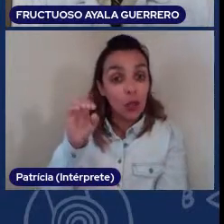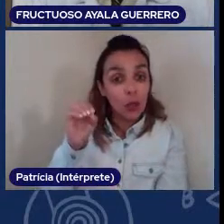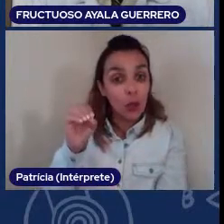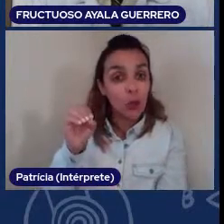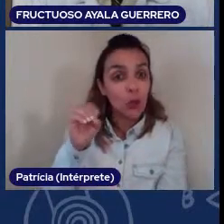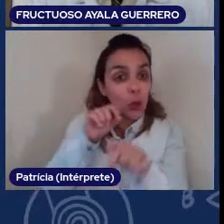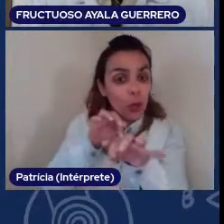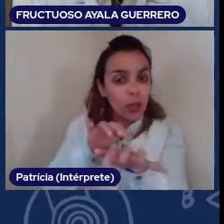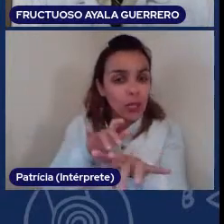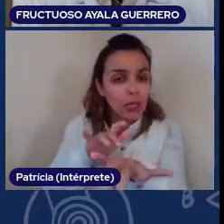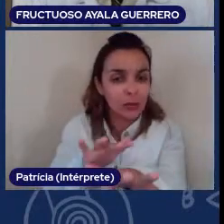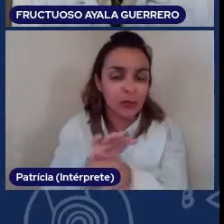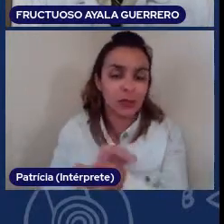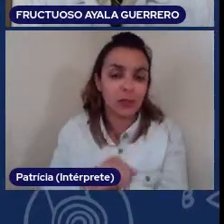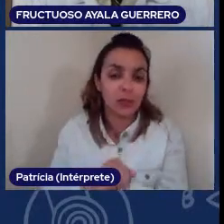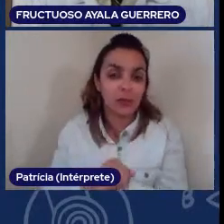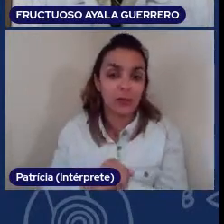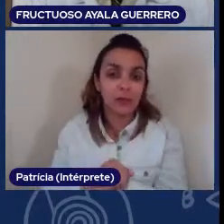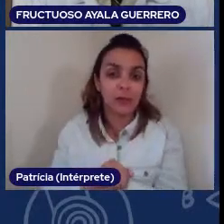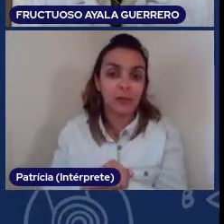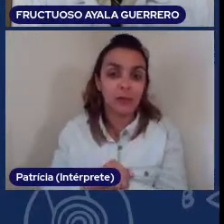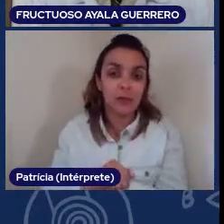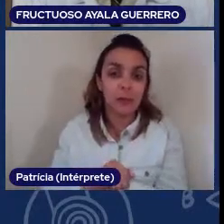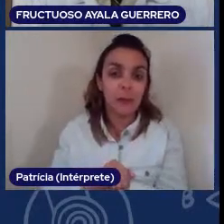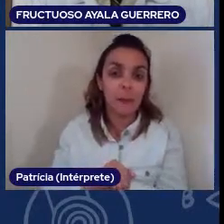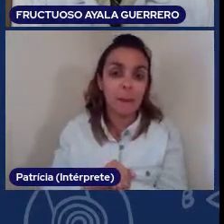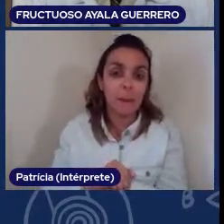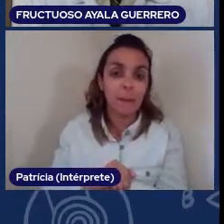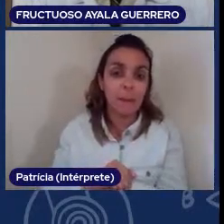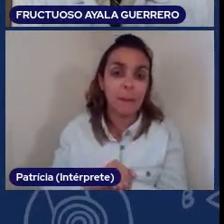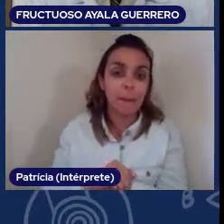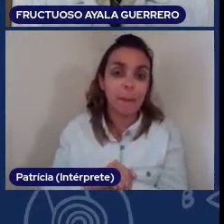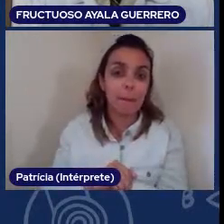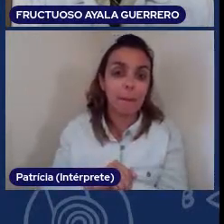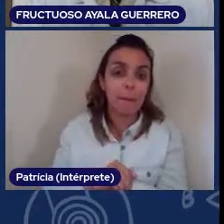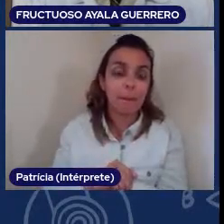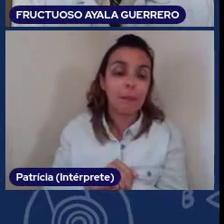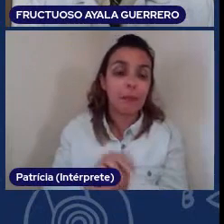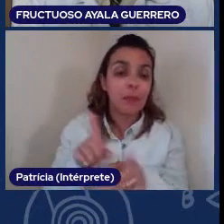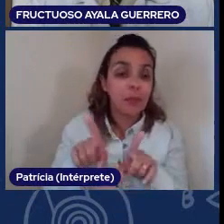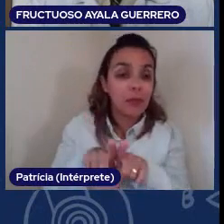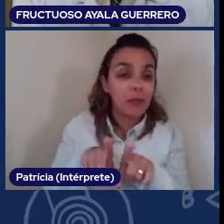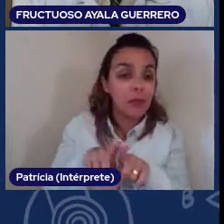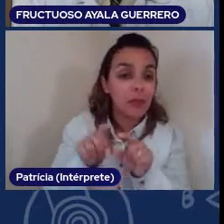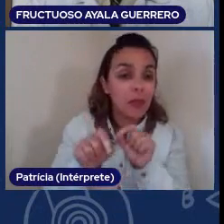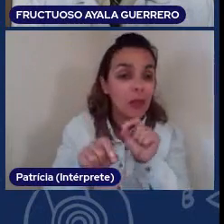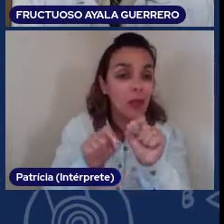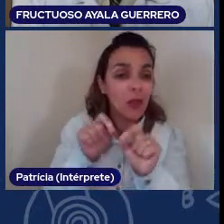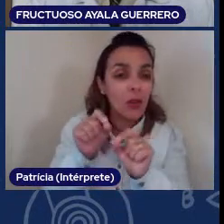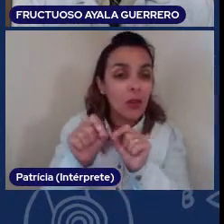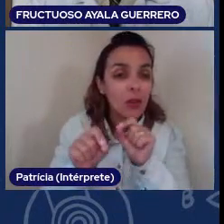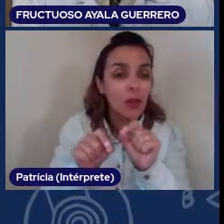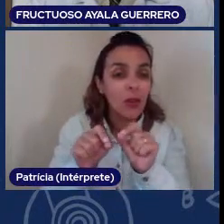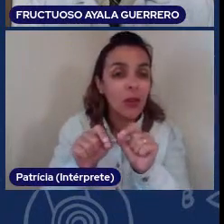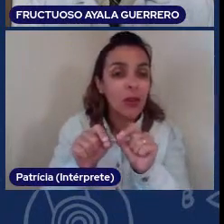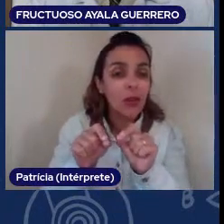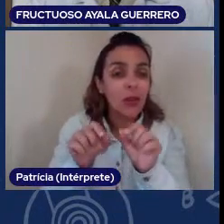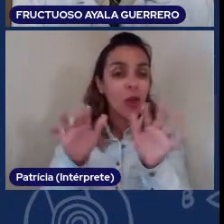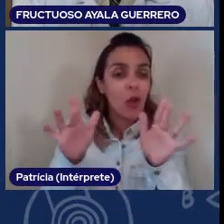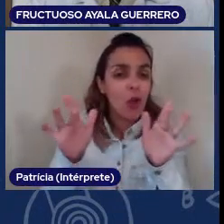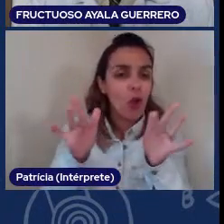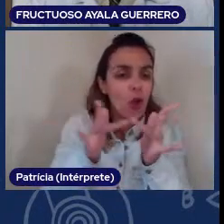ácido gamma, amino, butírico y galanina, que con sus